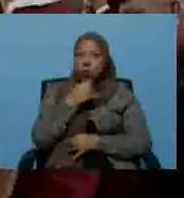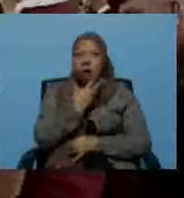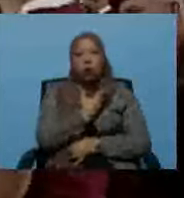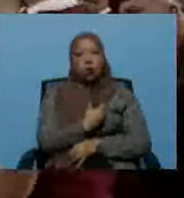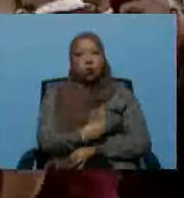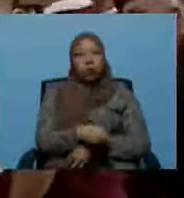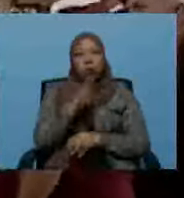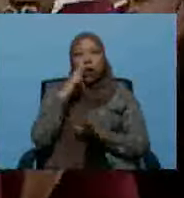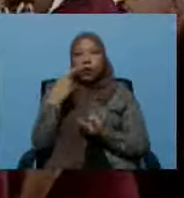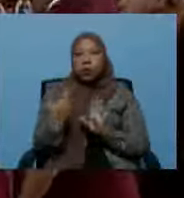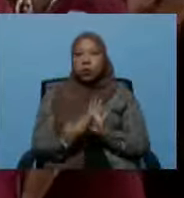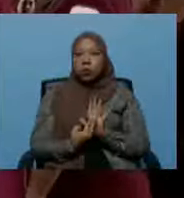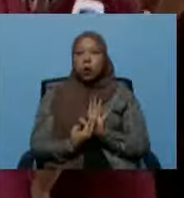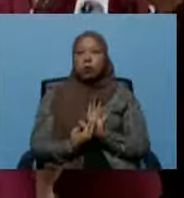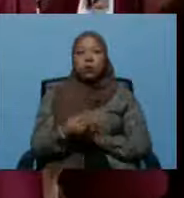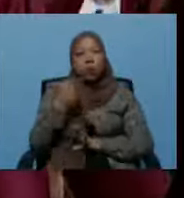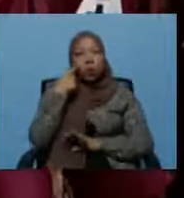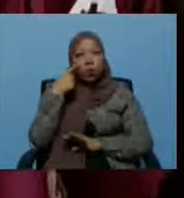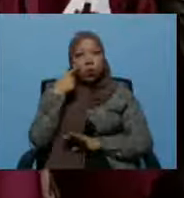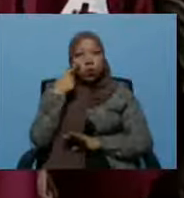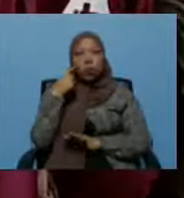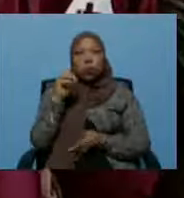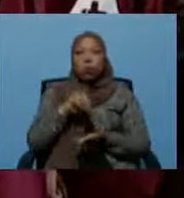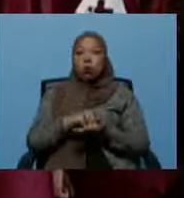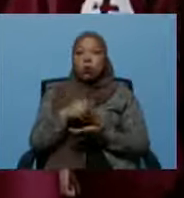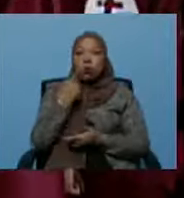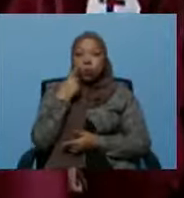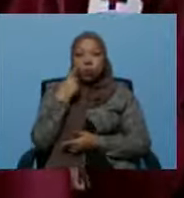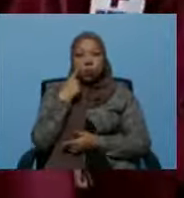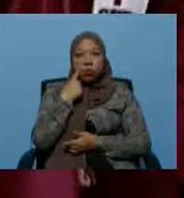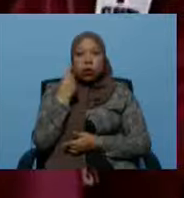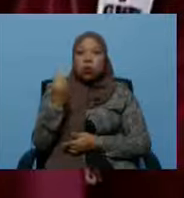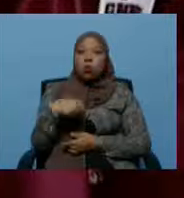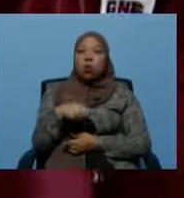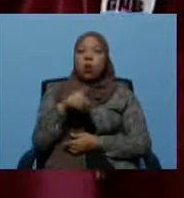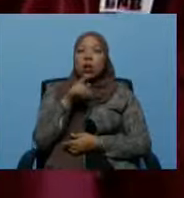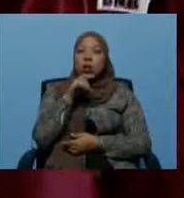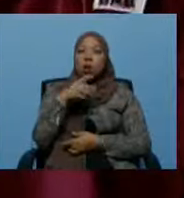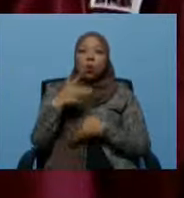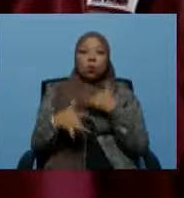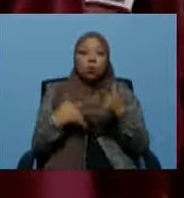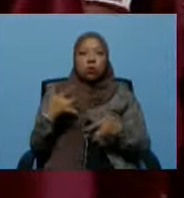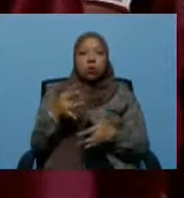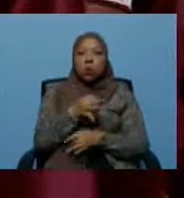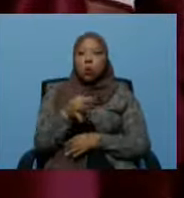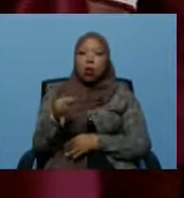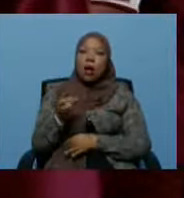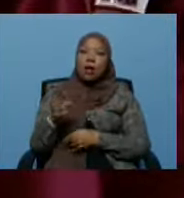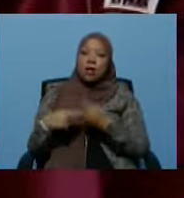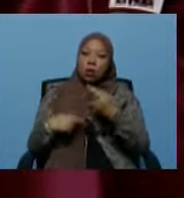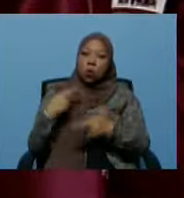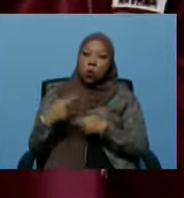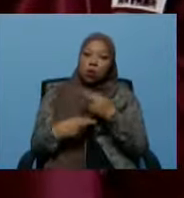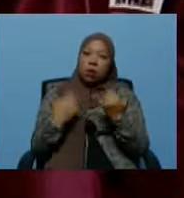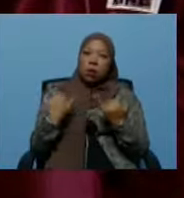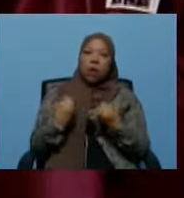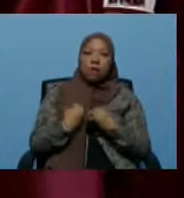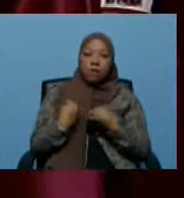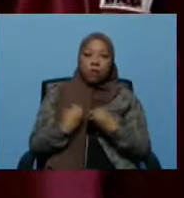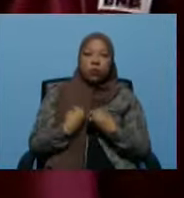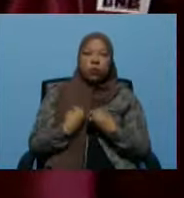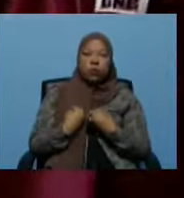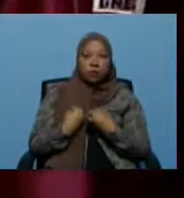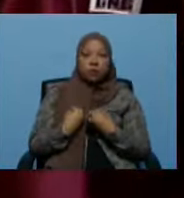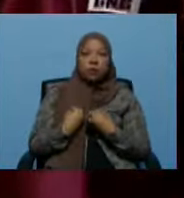lamentablemente los resultados, bueno, hemos visto, no han sido los más idóneos y los más correctos en relación a lo que es la vida de